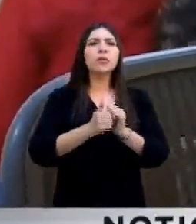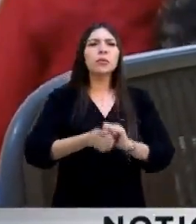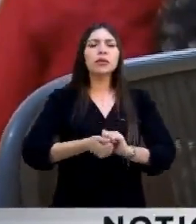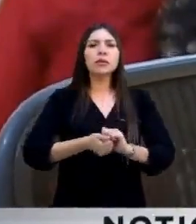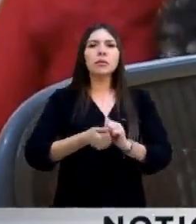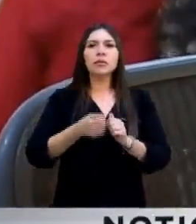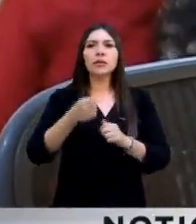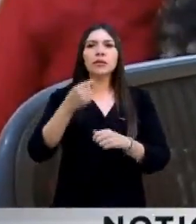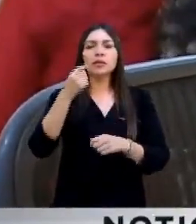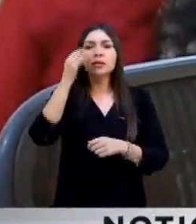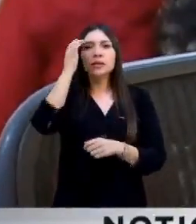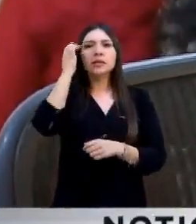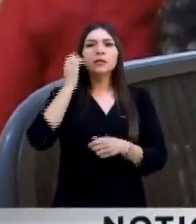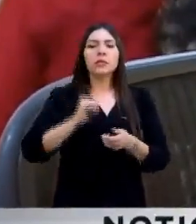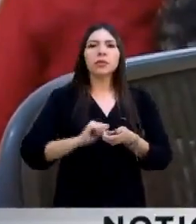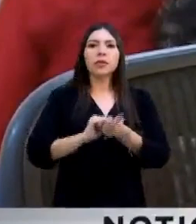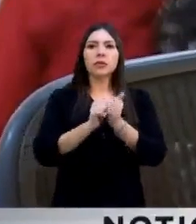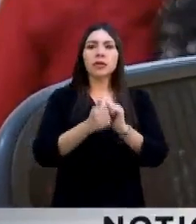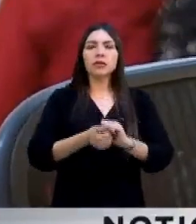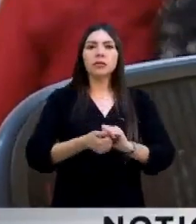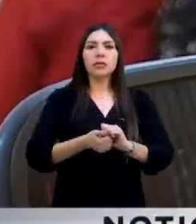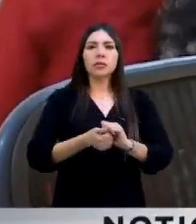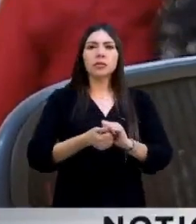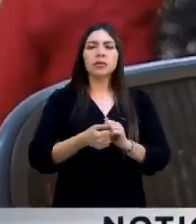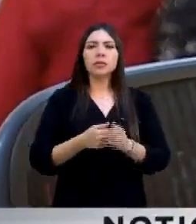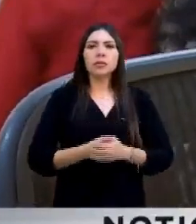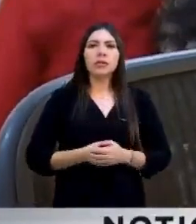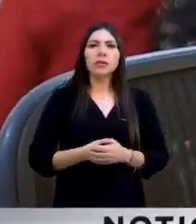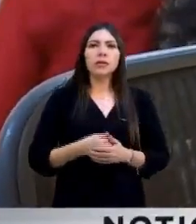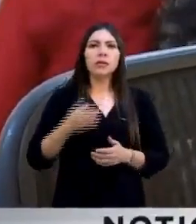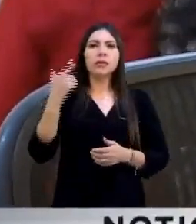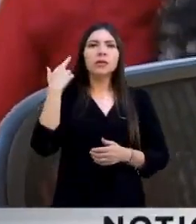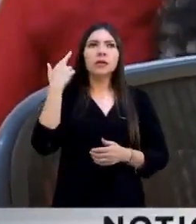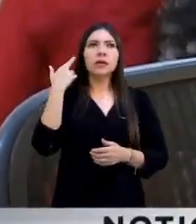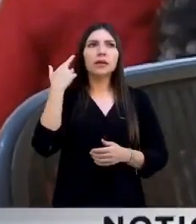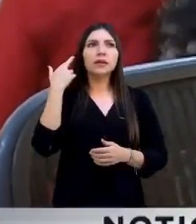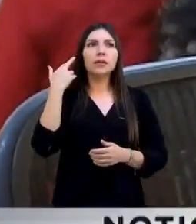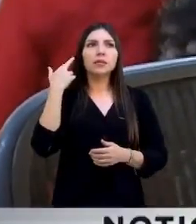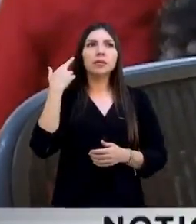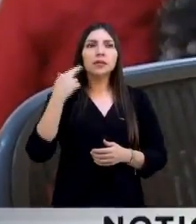un arranque, o de un capricho, o de un enojo.